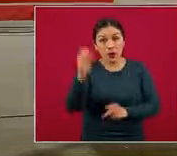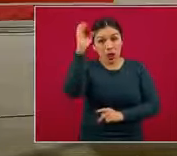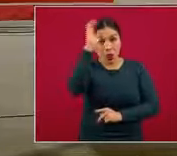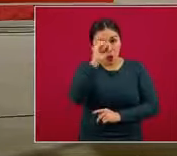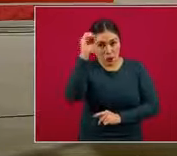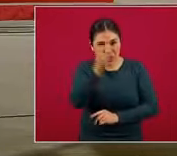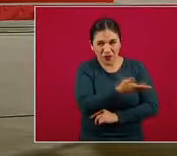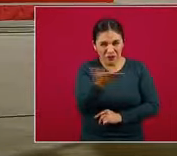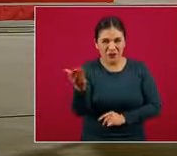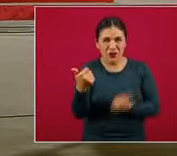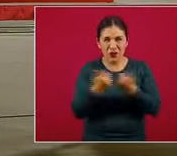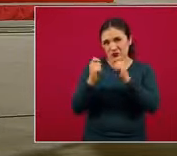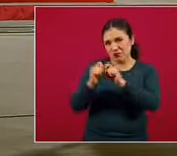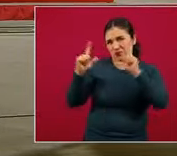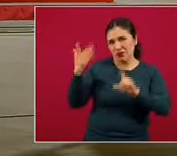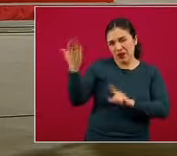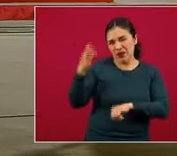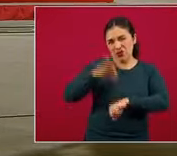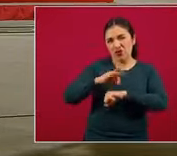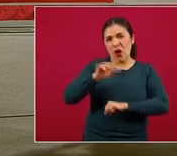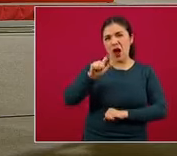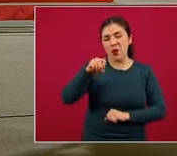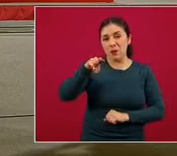con base en la presentación que ha hecho el doctor Alomía,